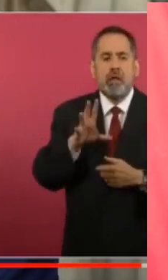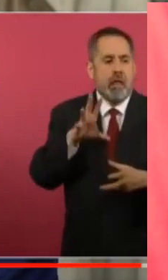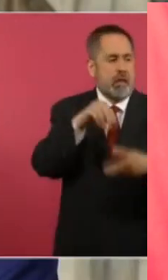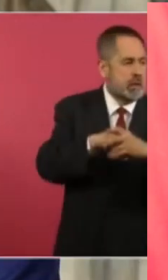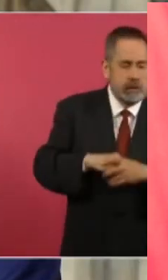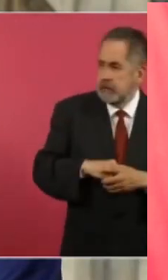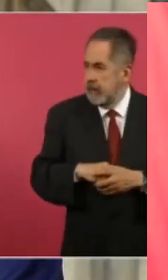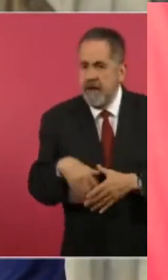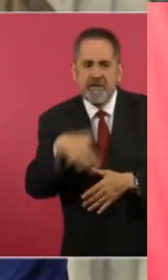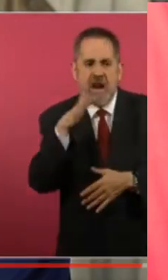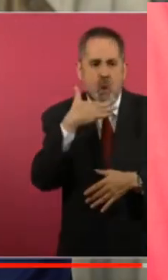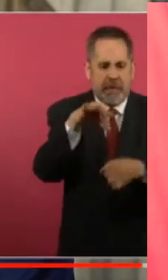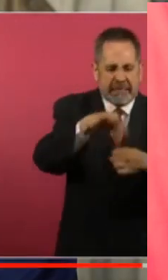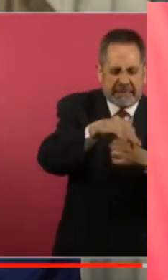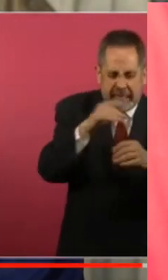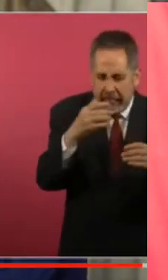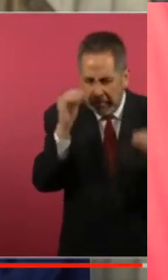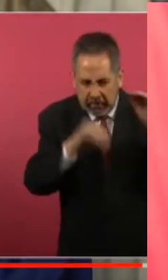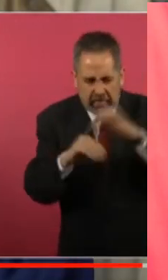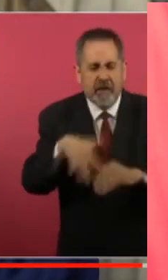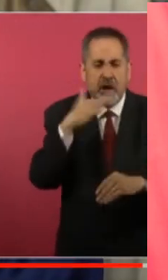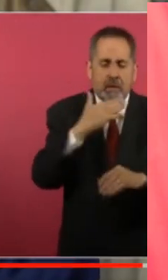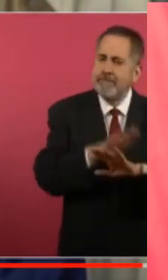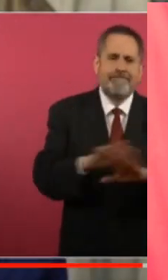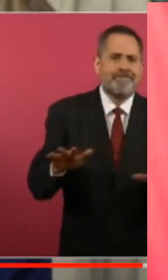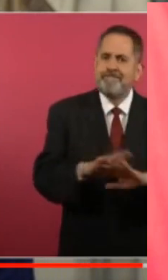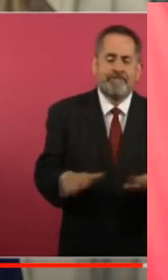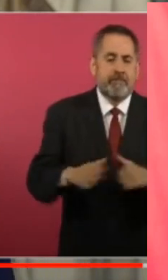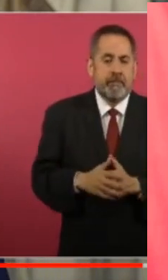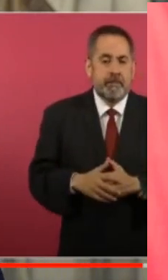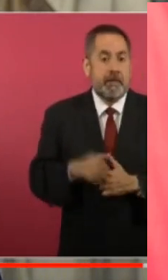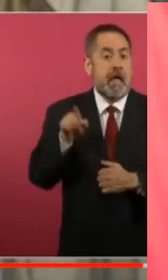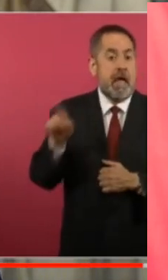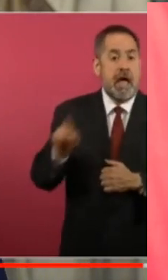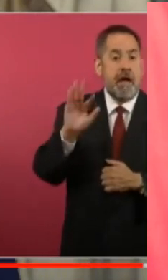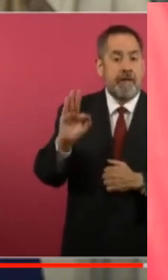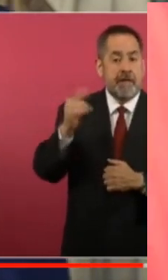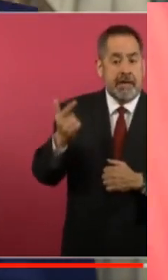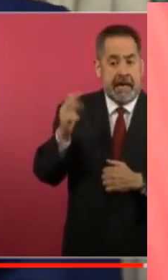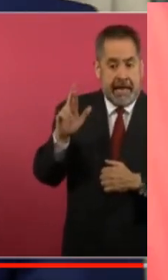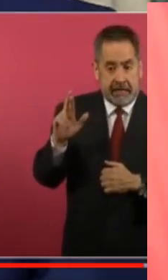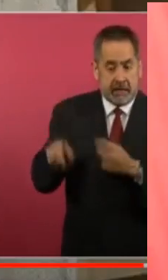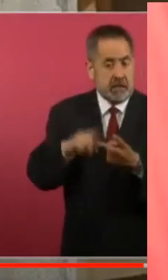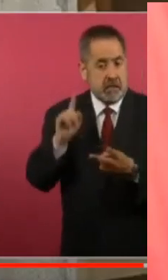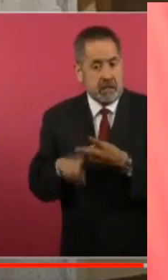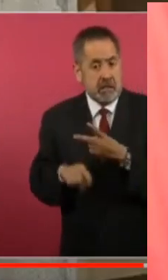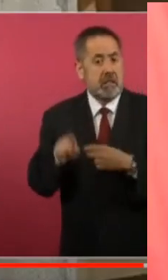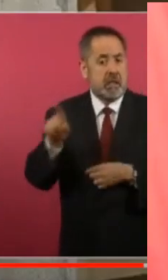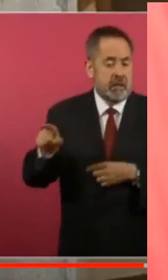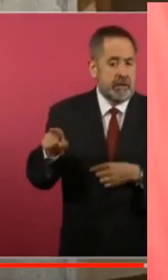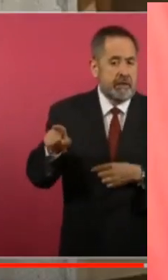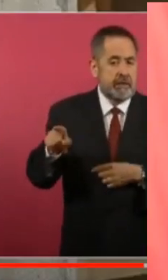fraudes electorales. La Fiscalía General de la República y los poderes